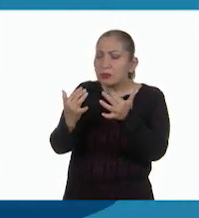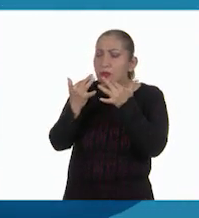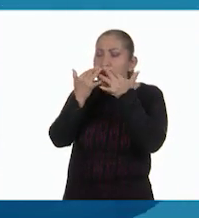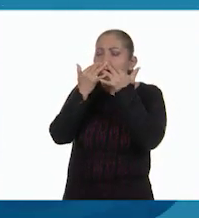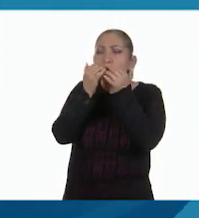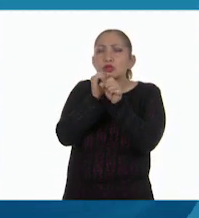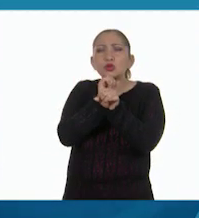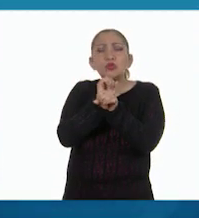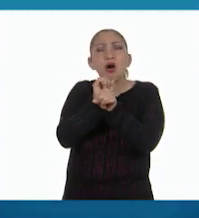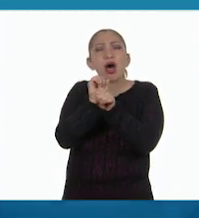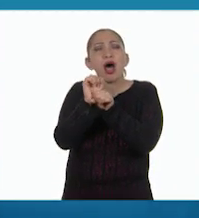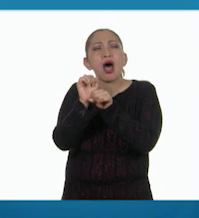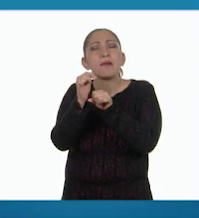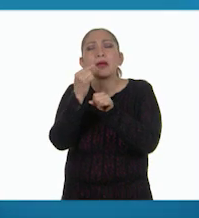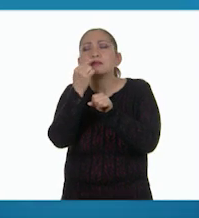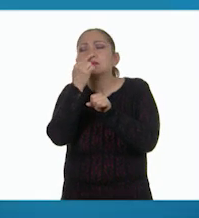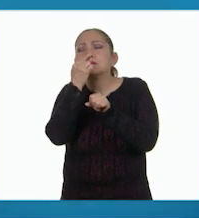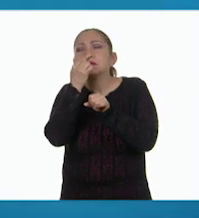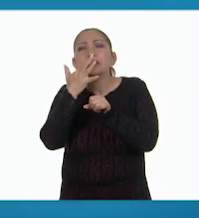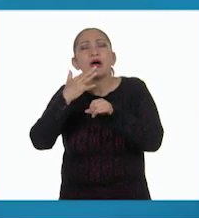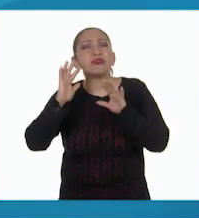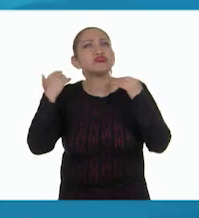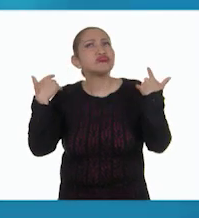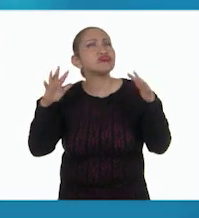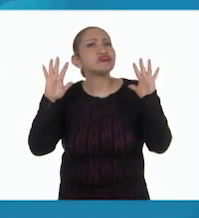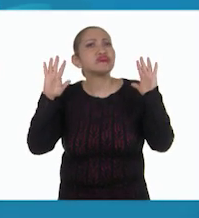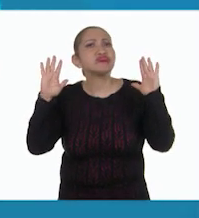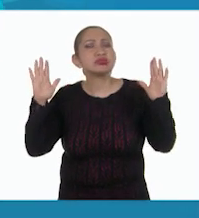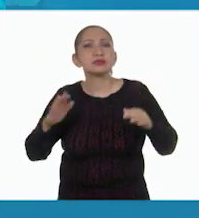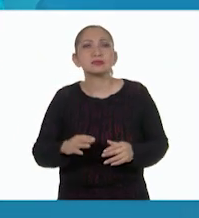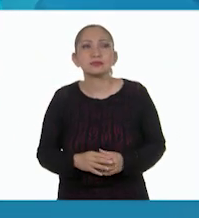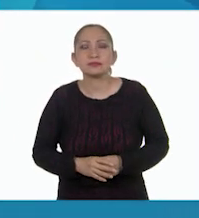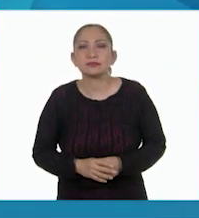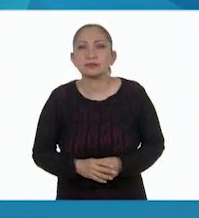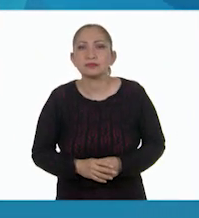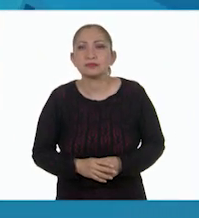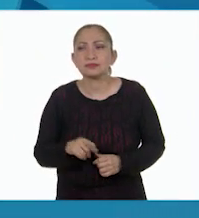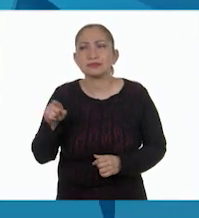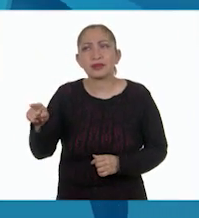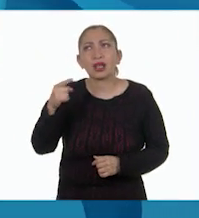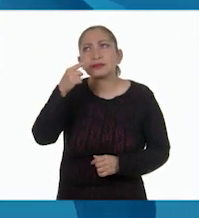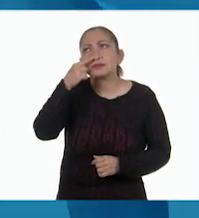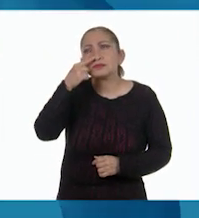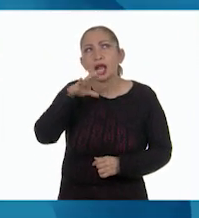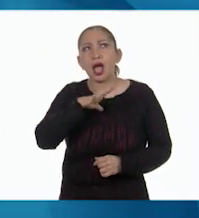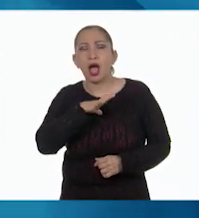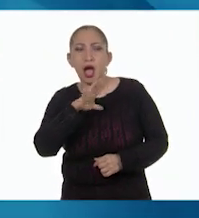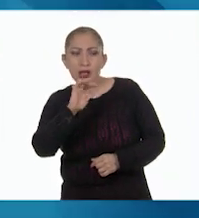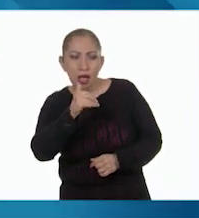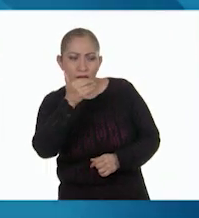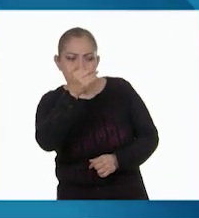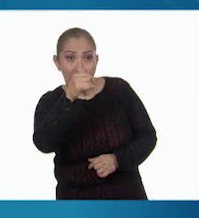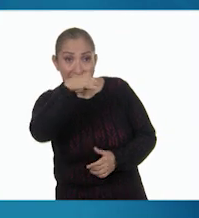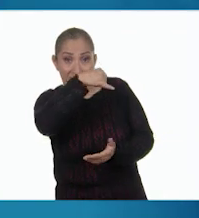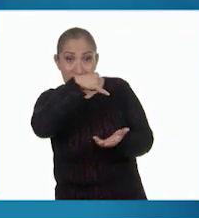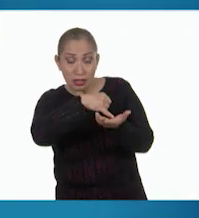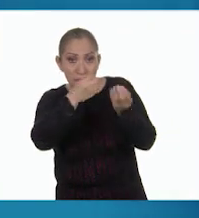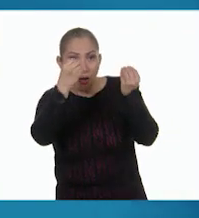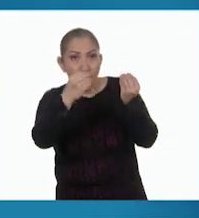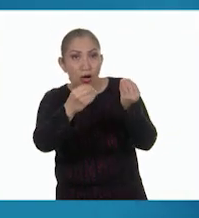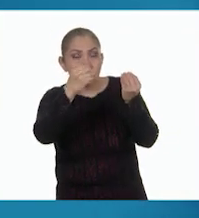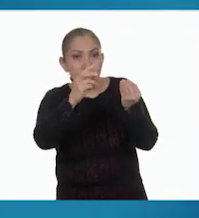tan suaves que era cosa maravillosa. Fuera de estos, se encuentran en esta isla